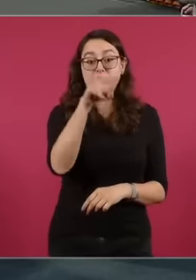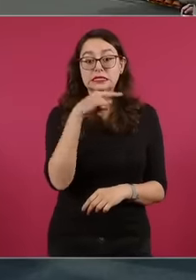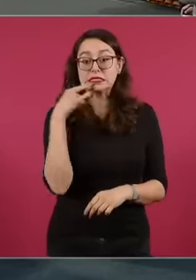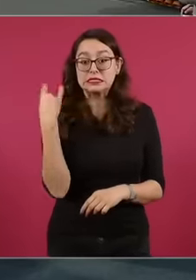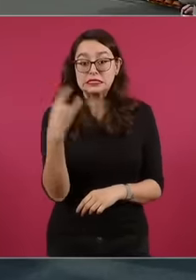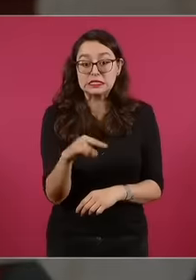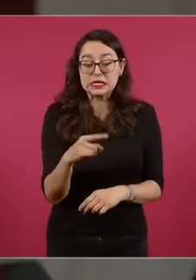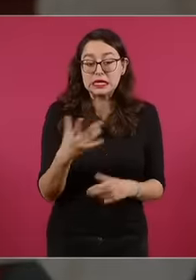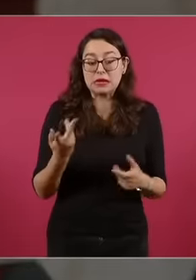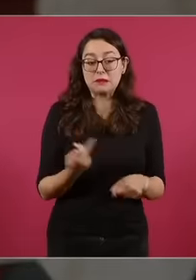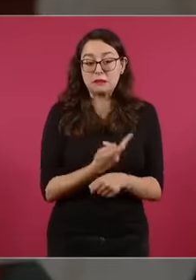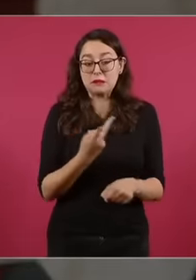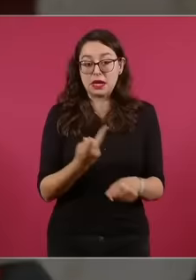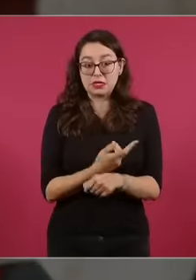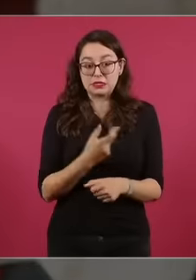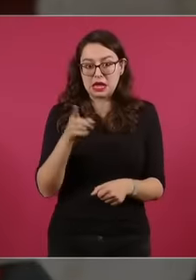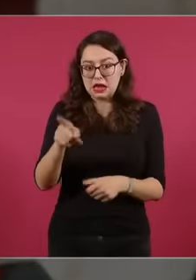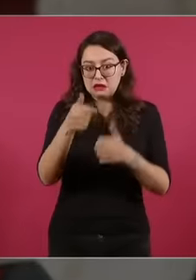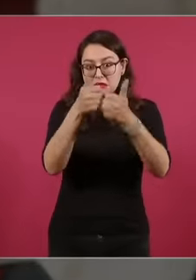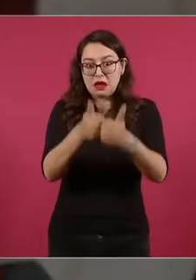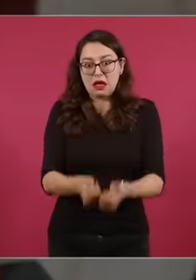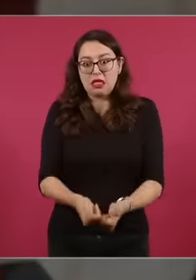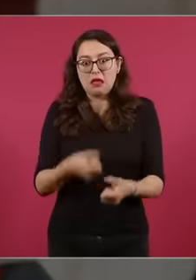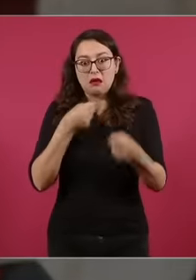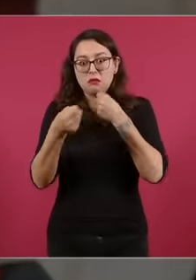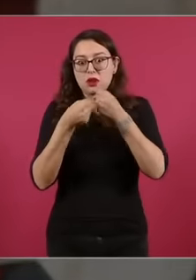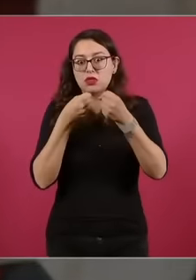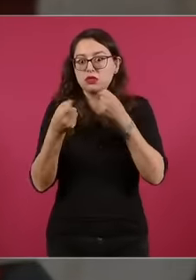está el corresponsal, sí, ahí varado. Entonces,